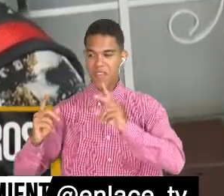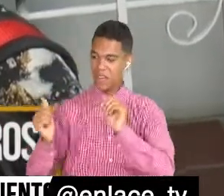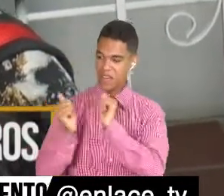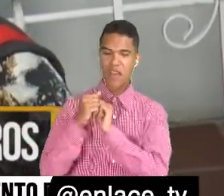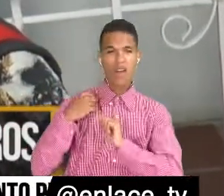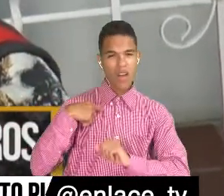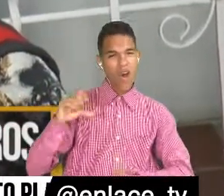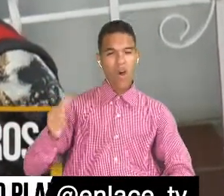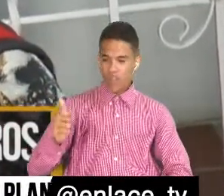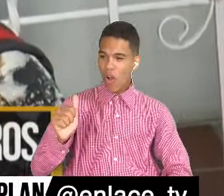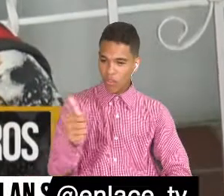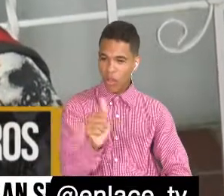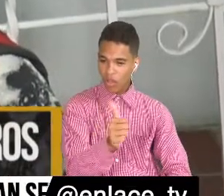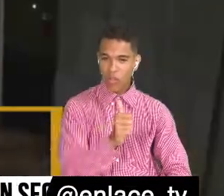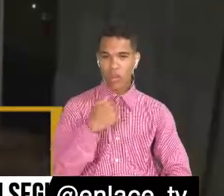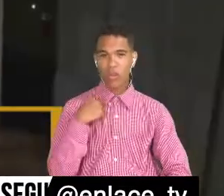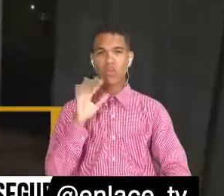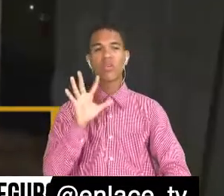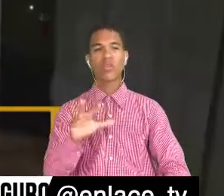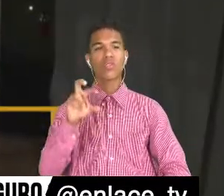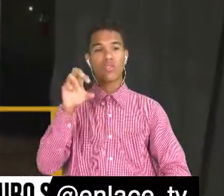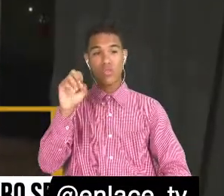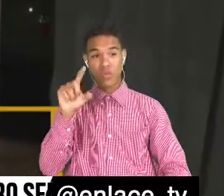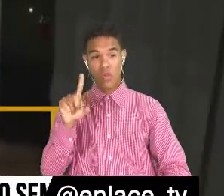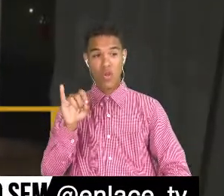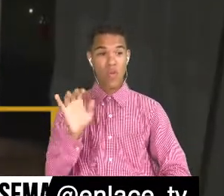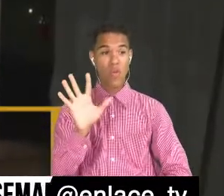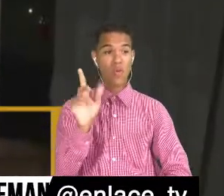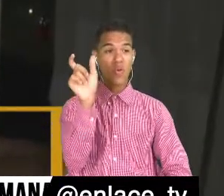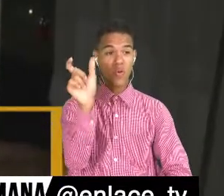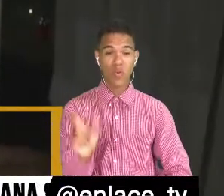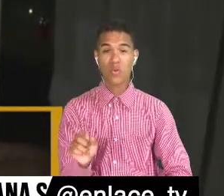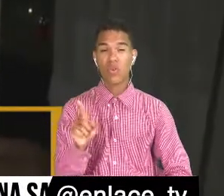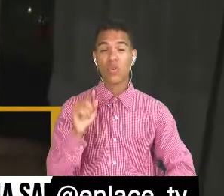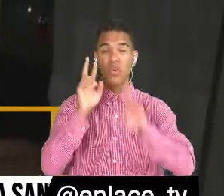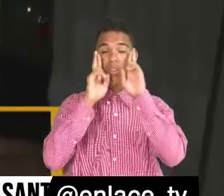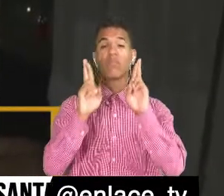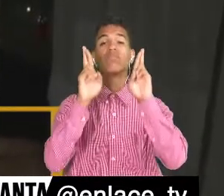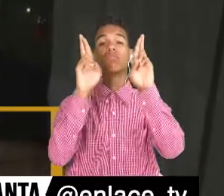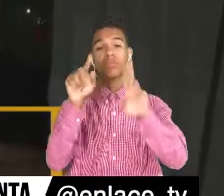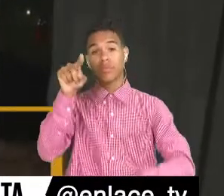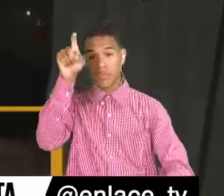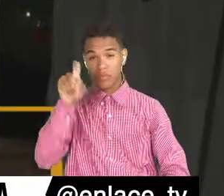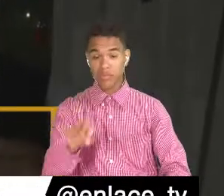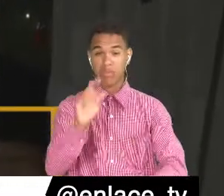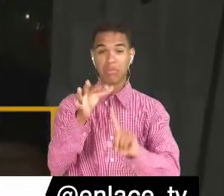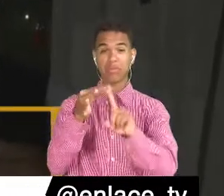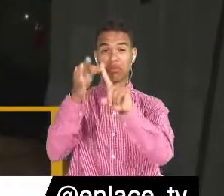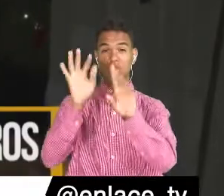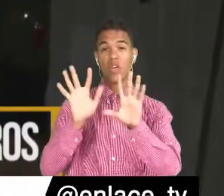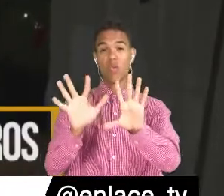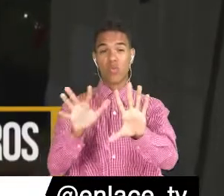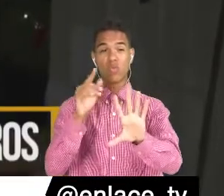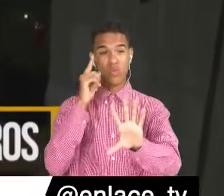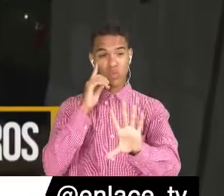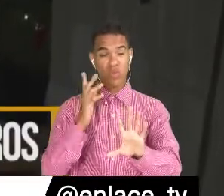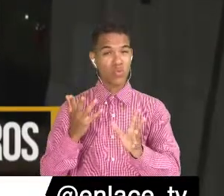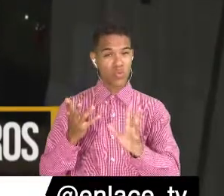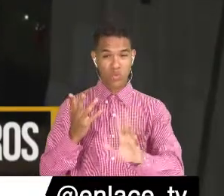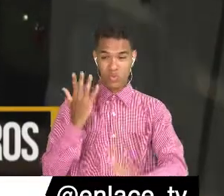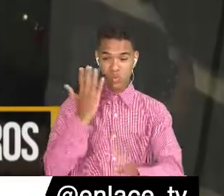artistas que... Pero el Poli es una persona que deben de hacerle un reconocimiento muy especial. Un juglar de la